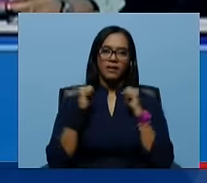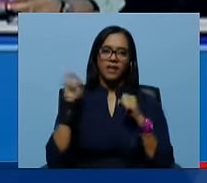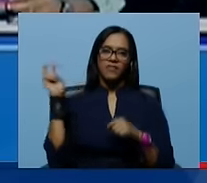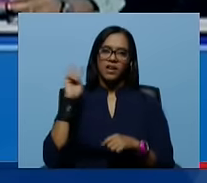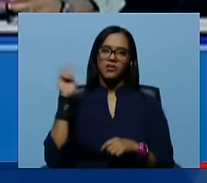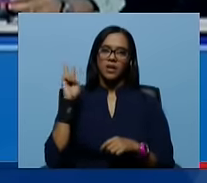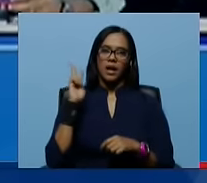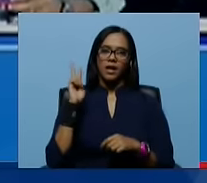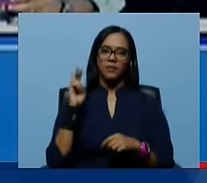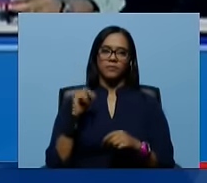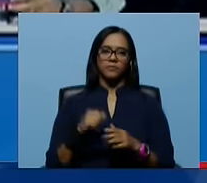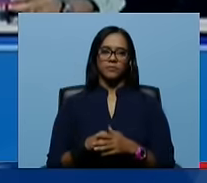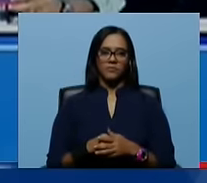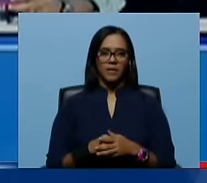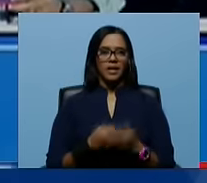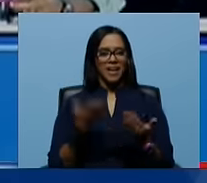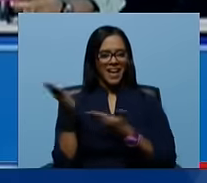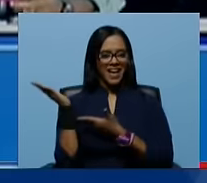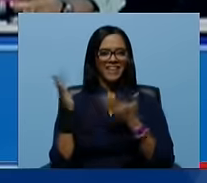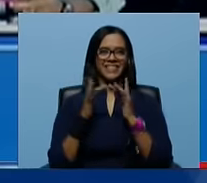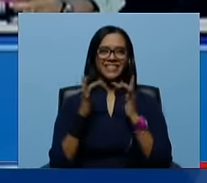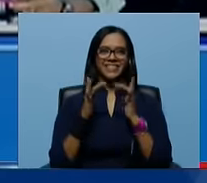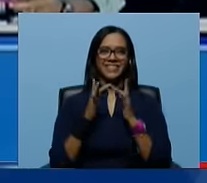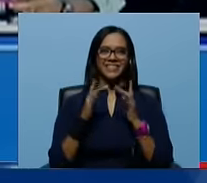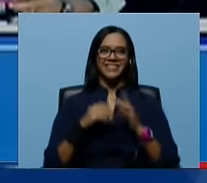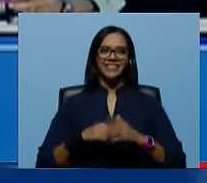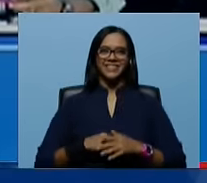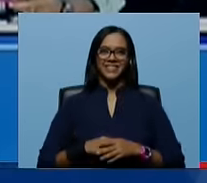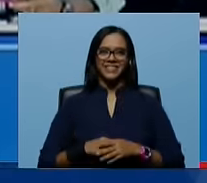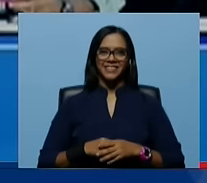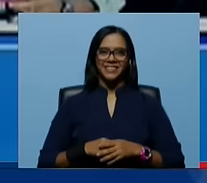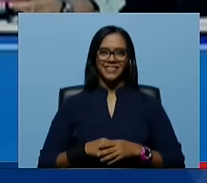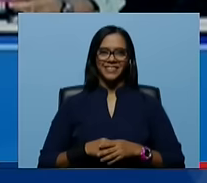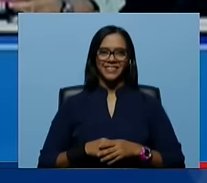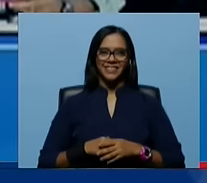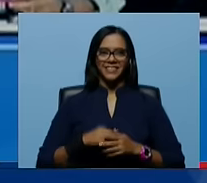venezolanos, en Mérida. Adelante, compañero.